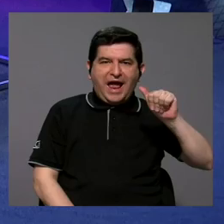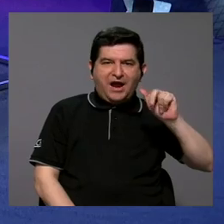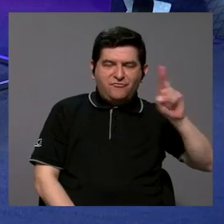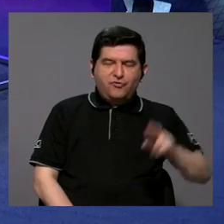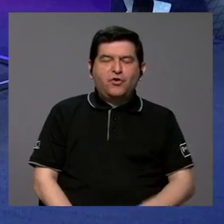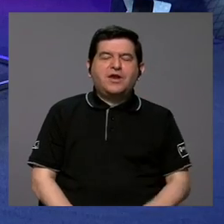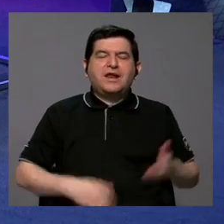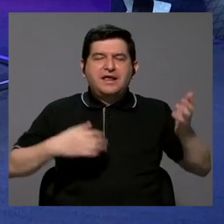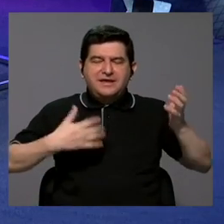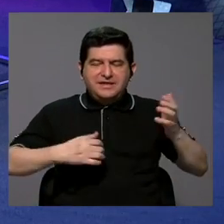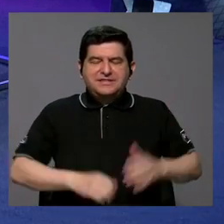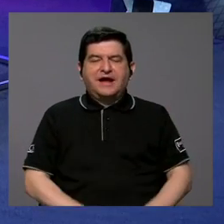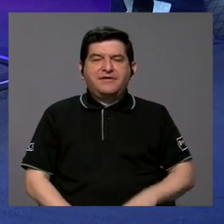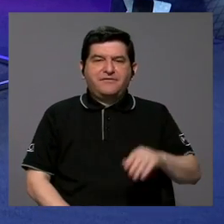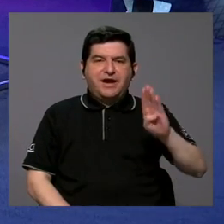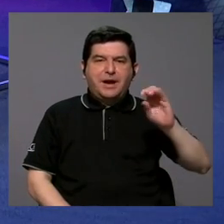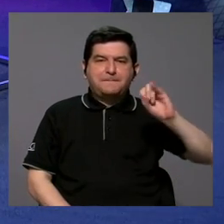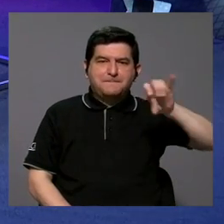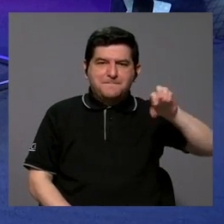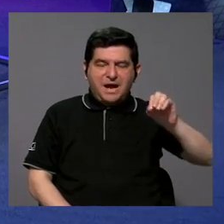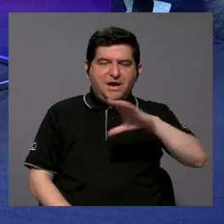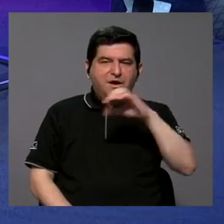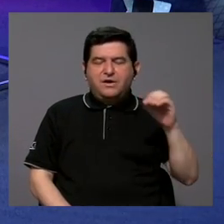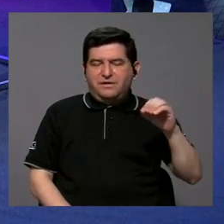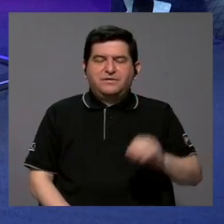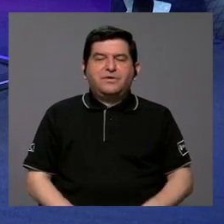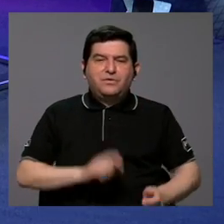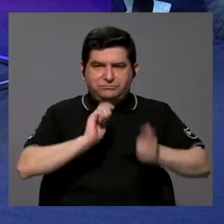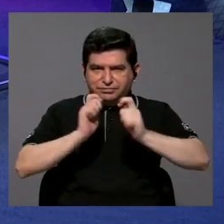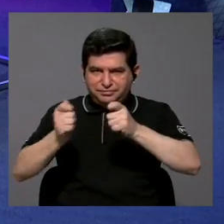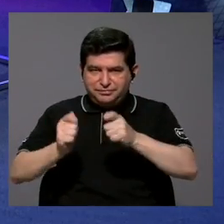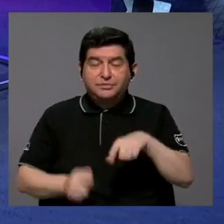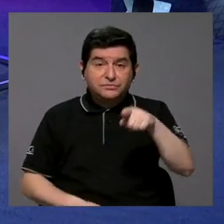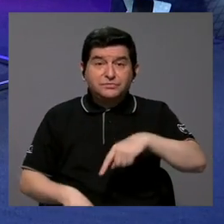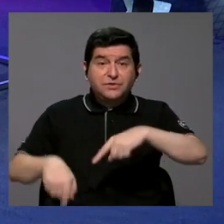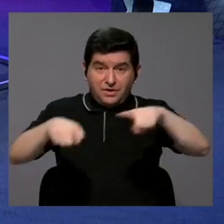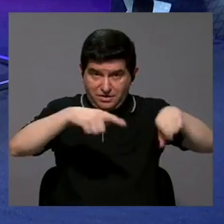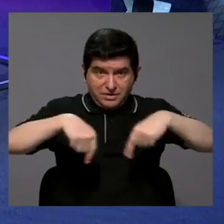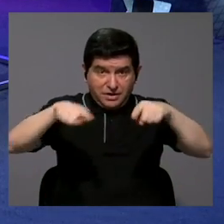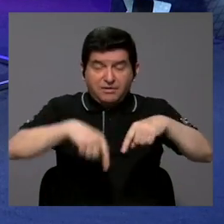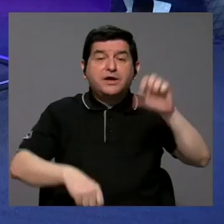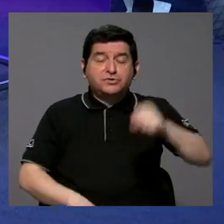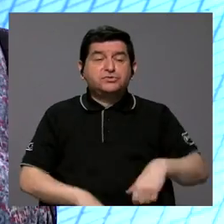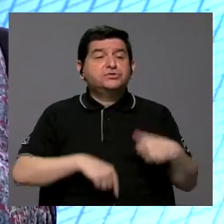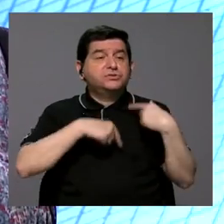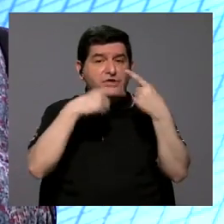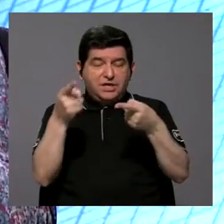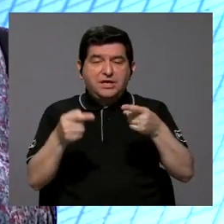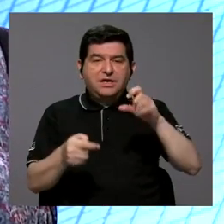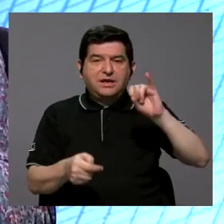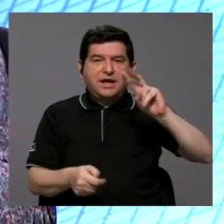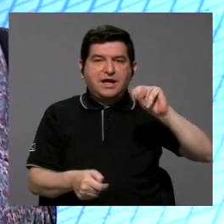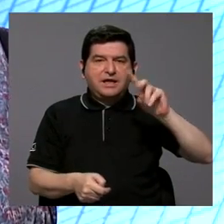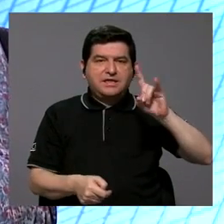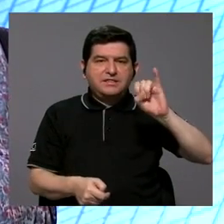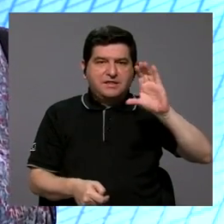Jimi Hendrix, Cream, ese tipo de... Y grabaron. Y nos metimos a Indica a grabar.